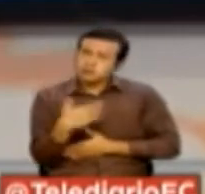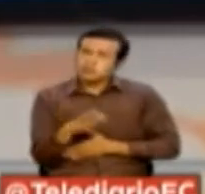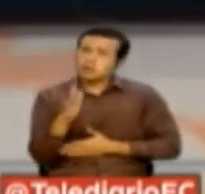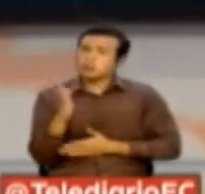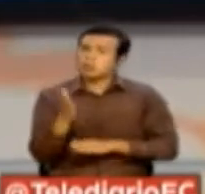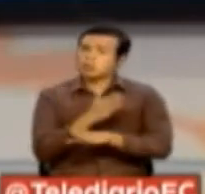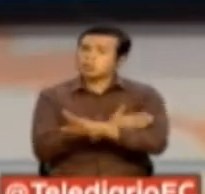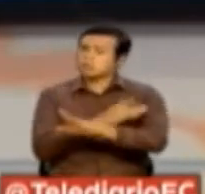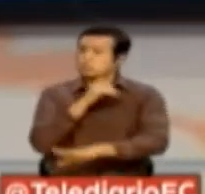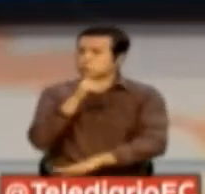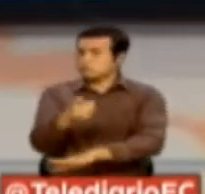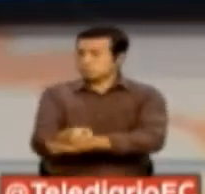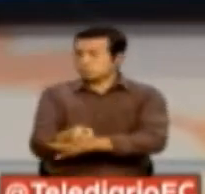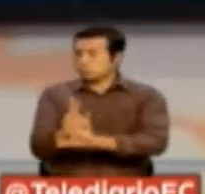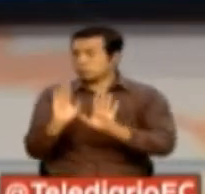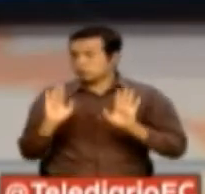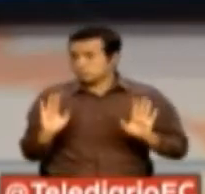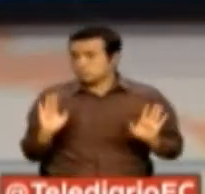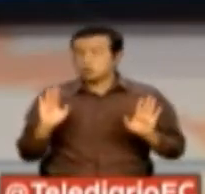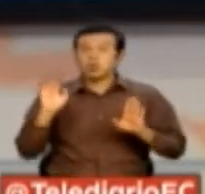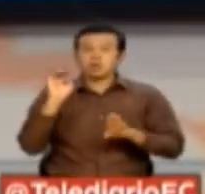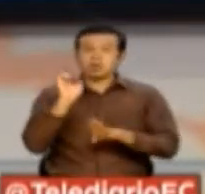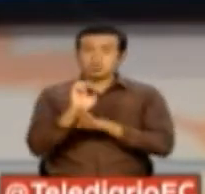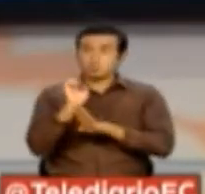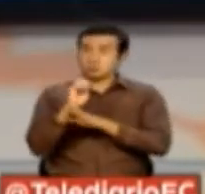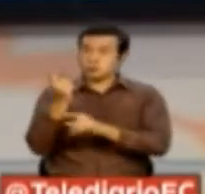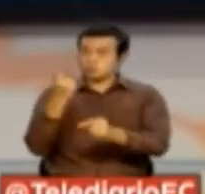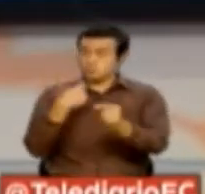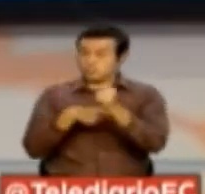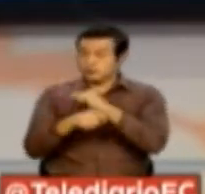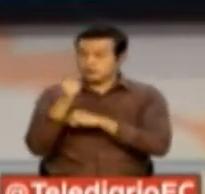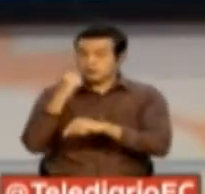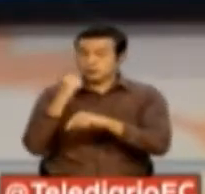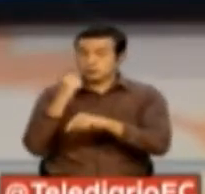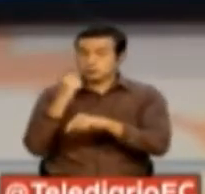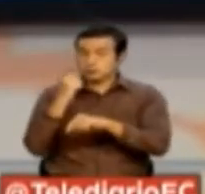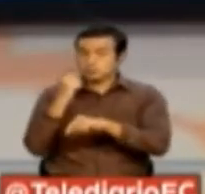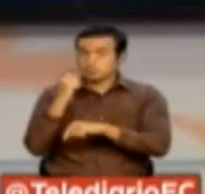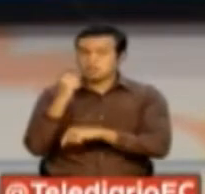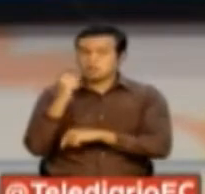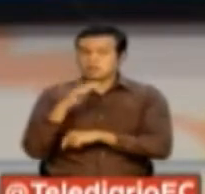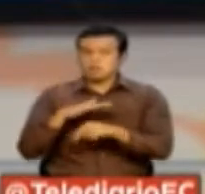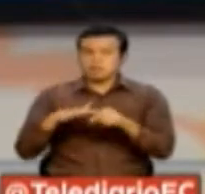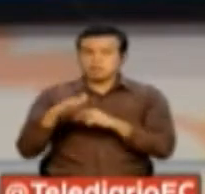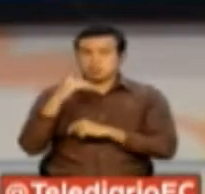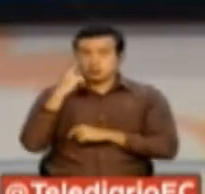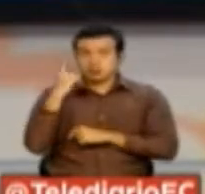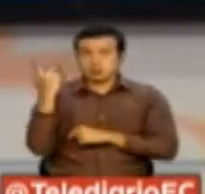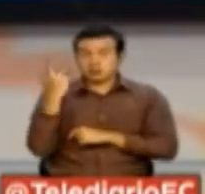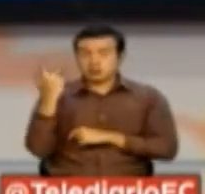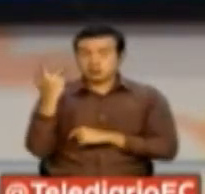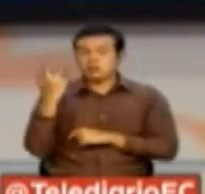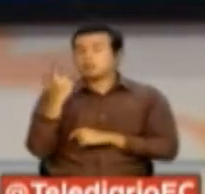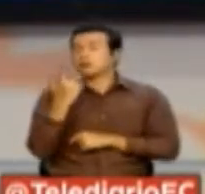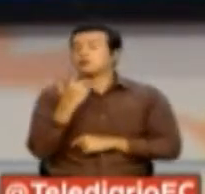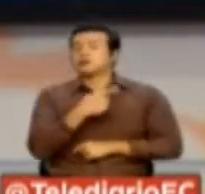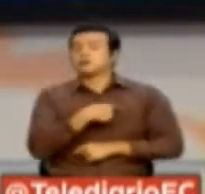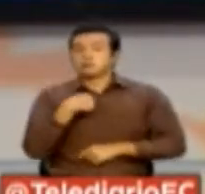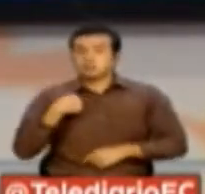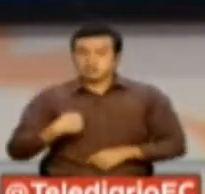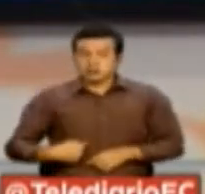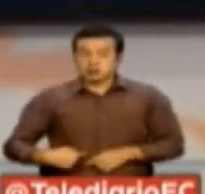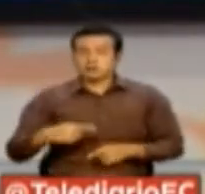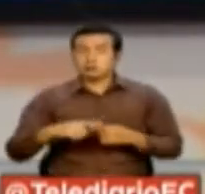exigencia puede doble bendiga china word cualquier